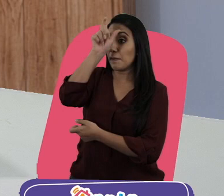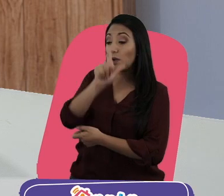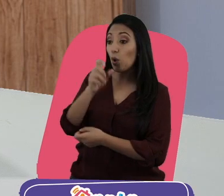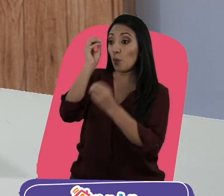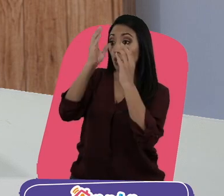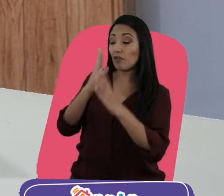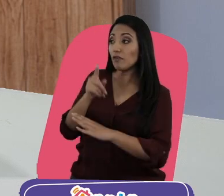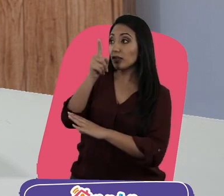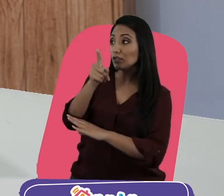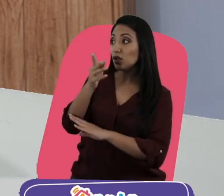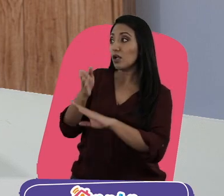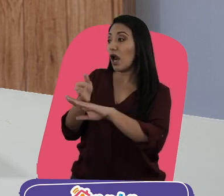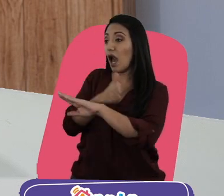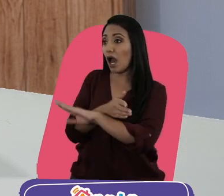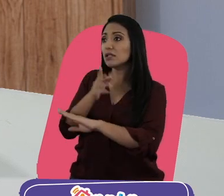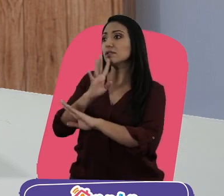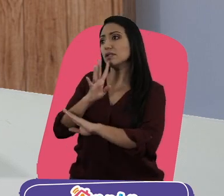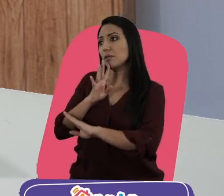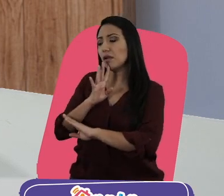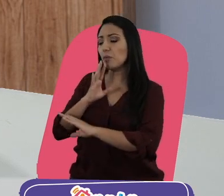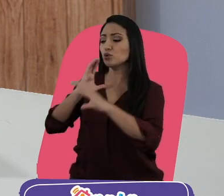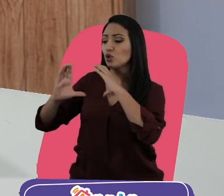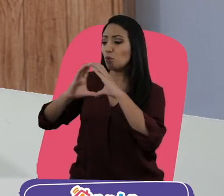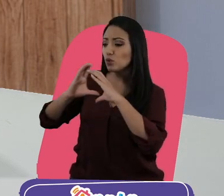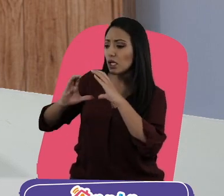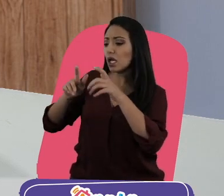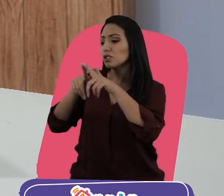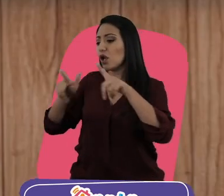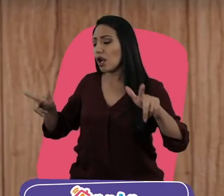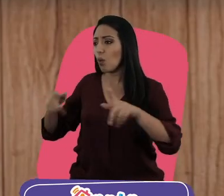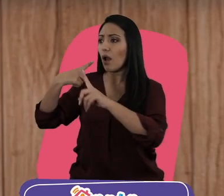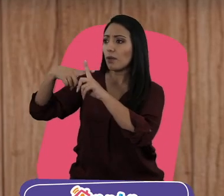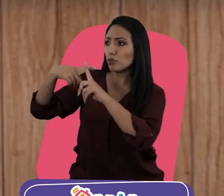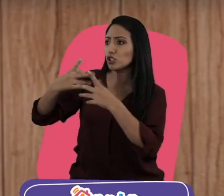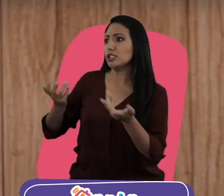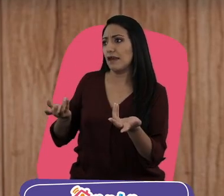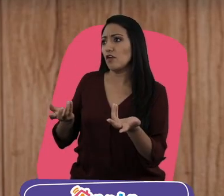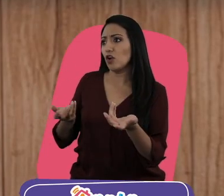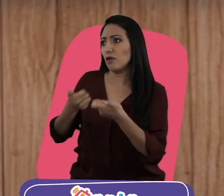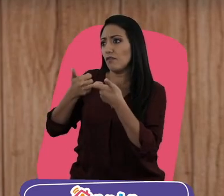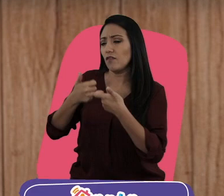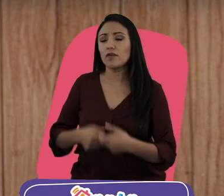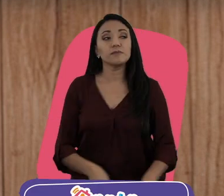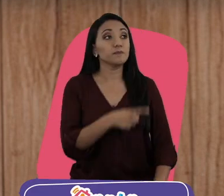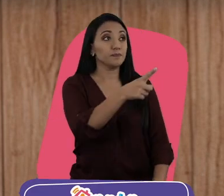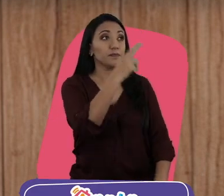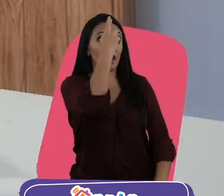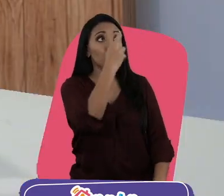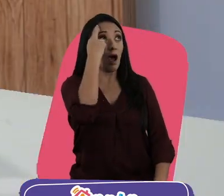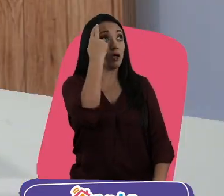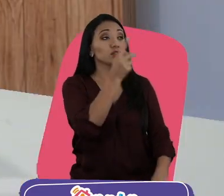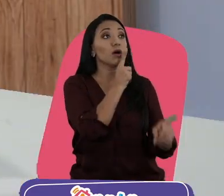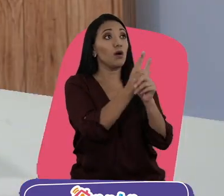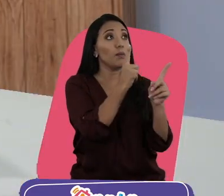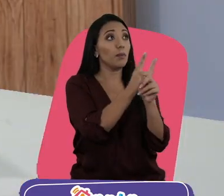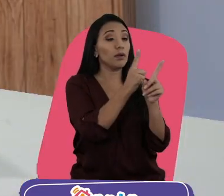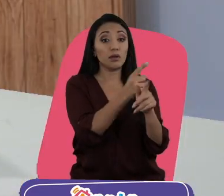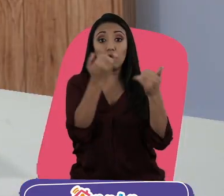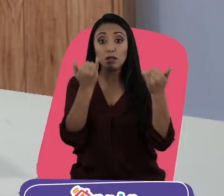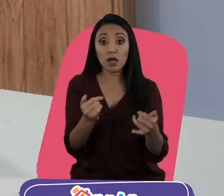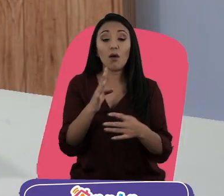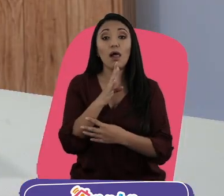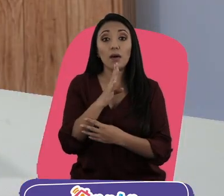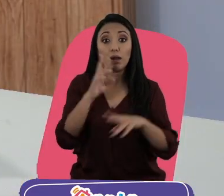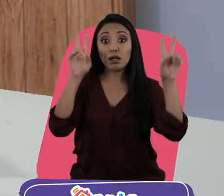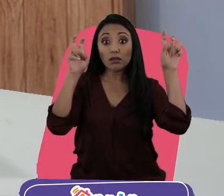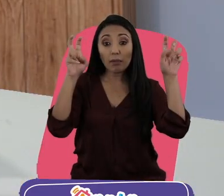Gaby justo hoy viene a hablar de eso, de los tipos de comunicación y lenguaje positivo. Tienes razón, Webster. Y además de estos temas, también